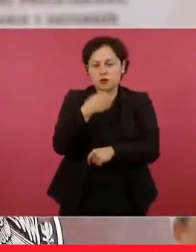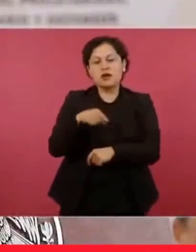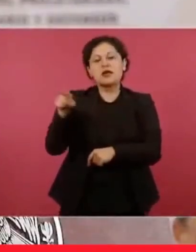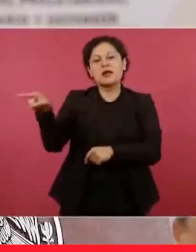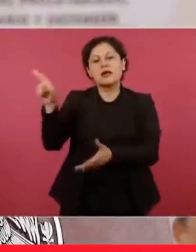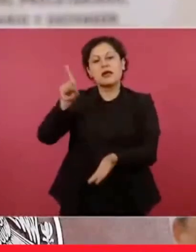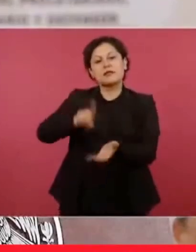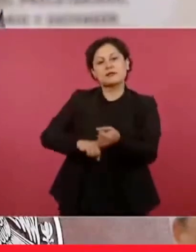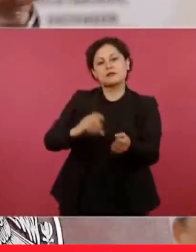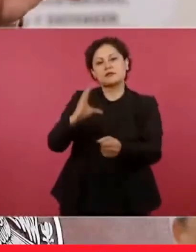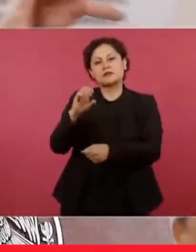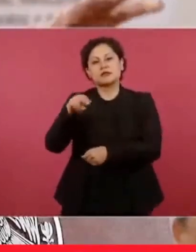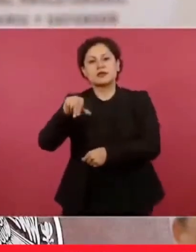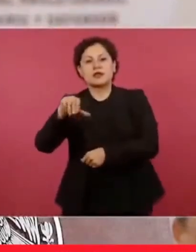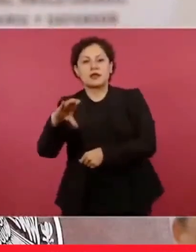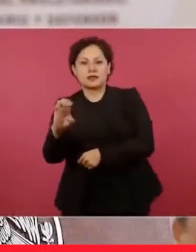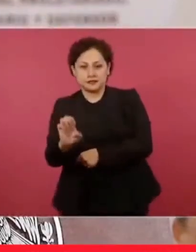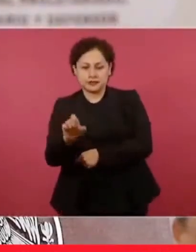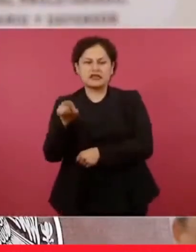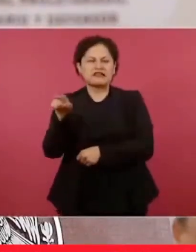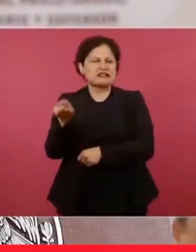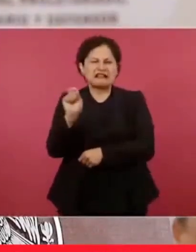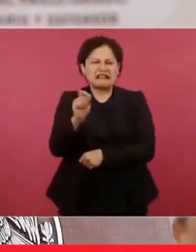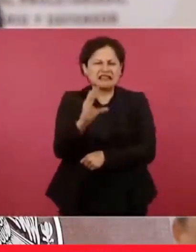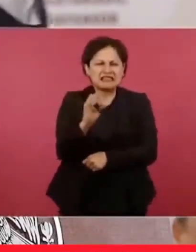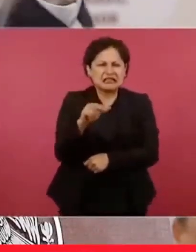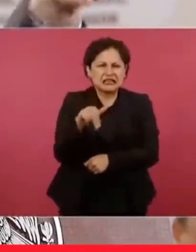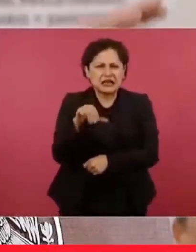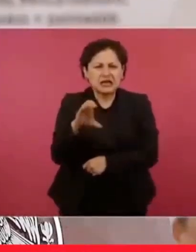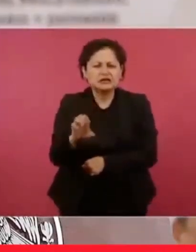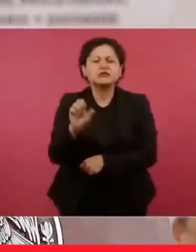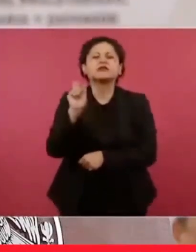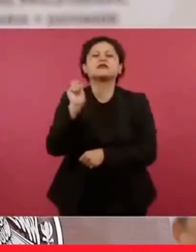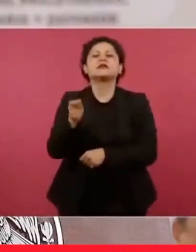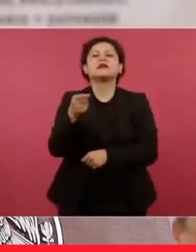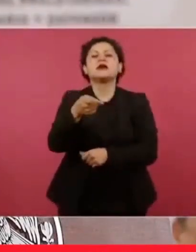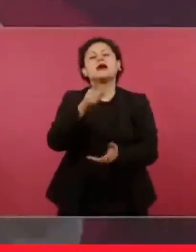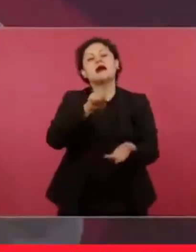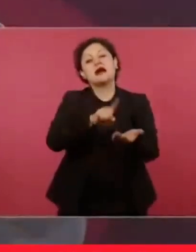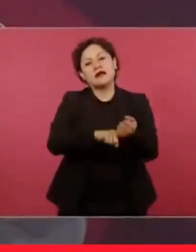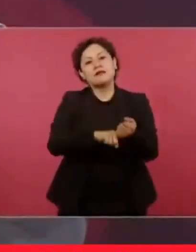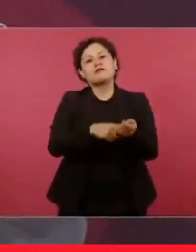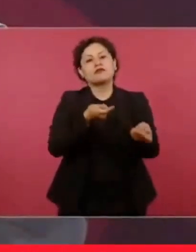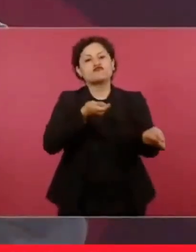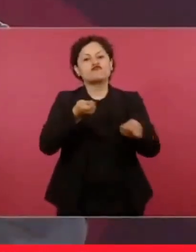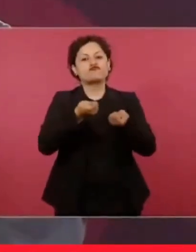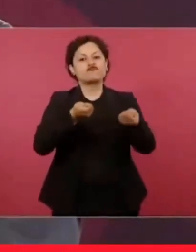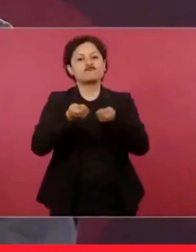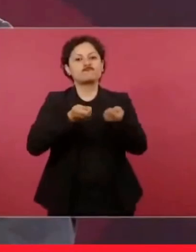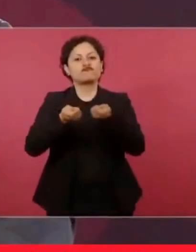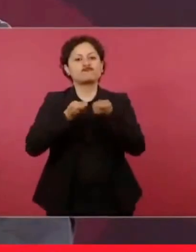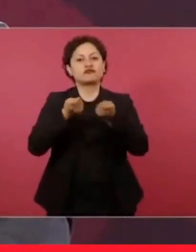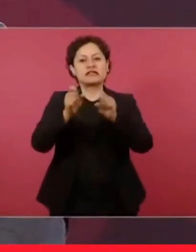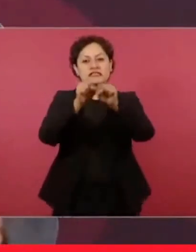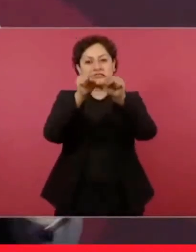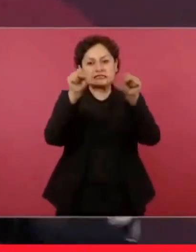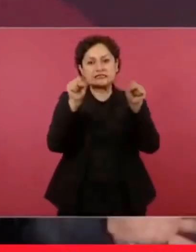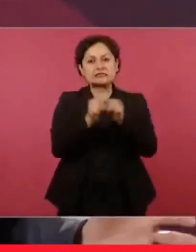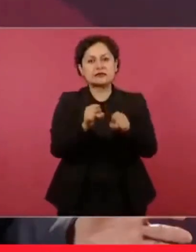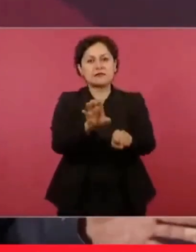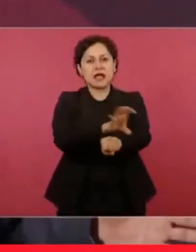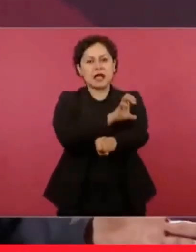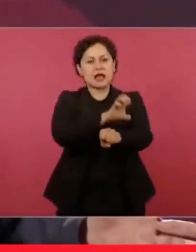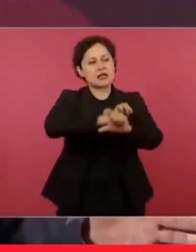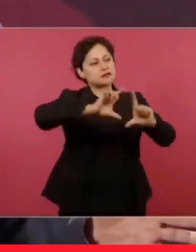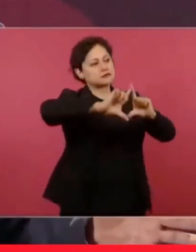El SENACE es el órgano de control del manejo del sistema eléctrico en todo el país. Él nos va a explicar